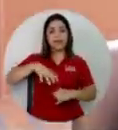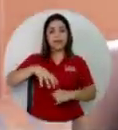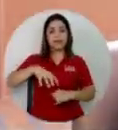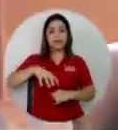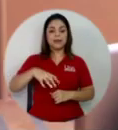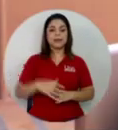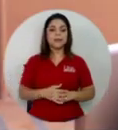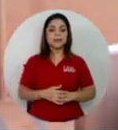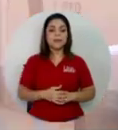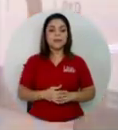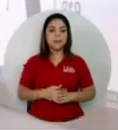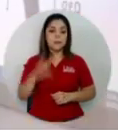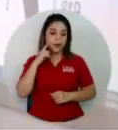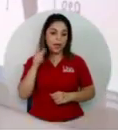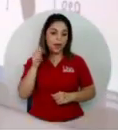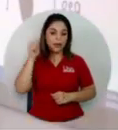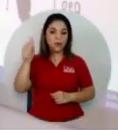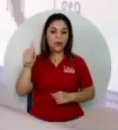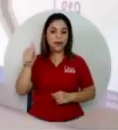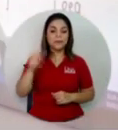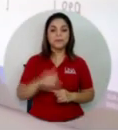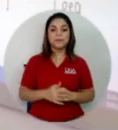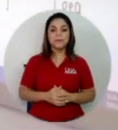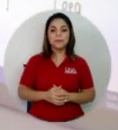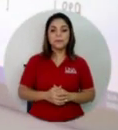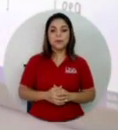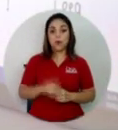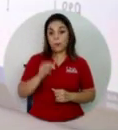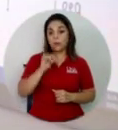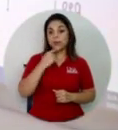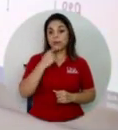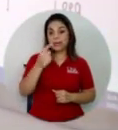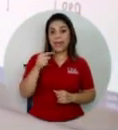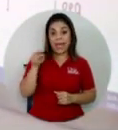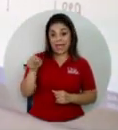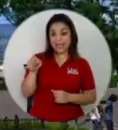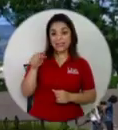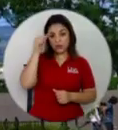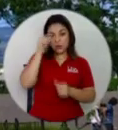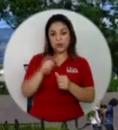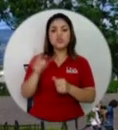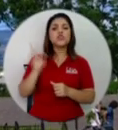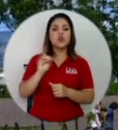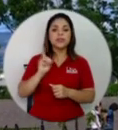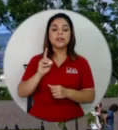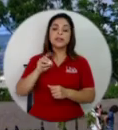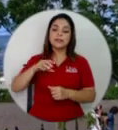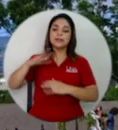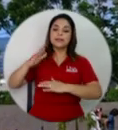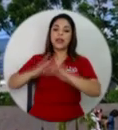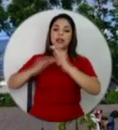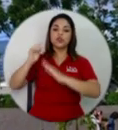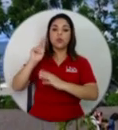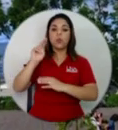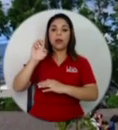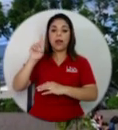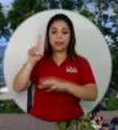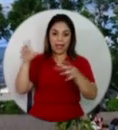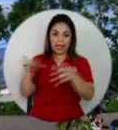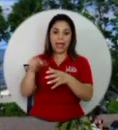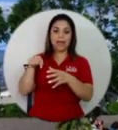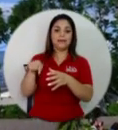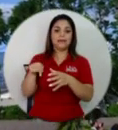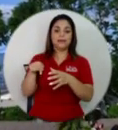Alajuela. Eso lo habíamos buscado desde el inicio. Como le mencioné, la sede nace en las instalaciones de la UNED, pero